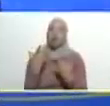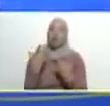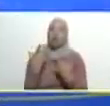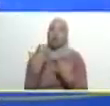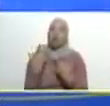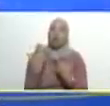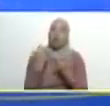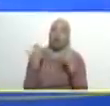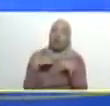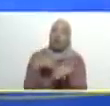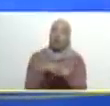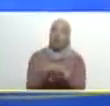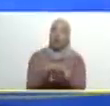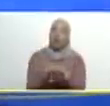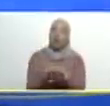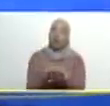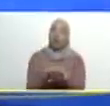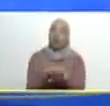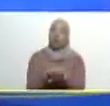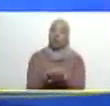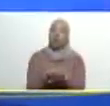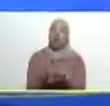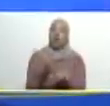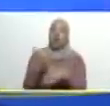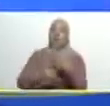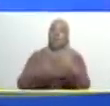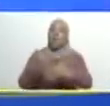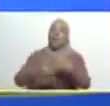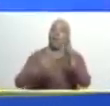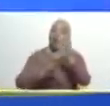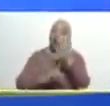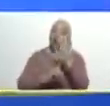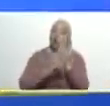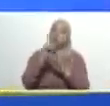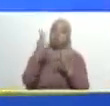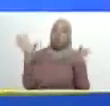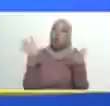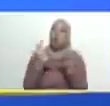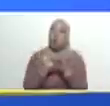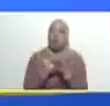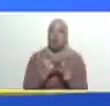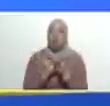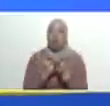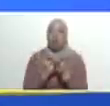de manera integrada, de manera unida.